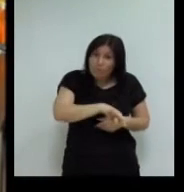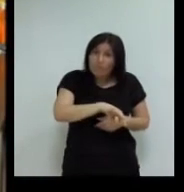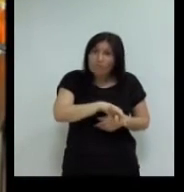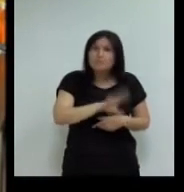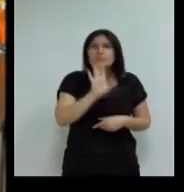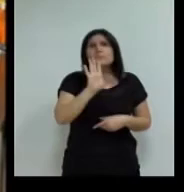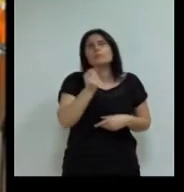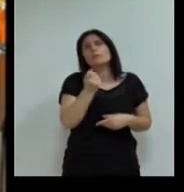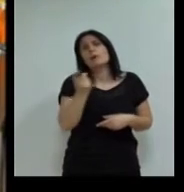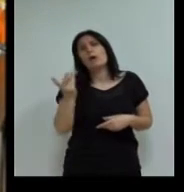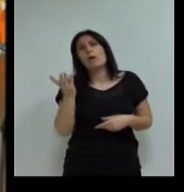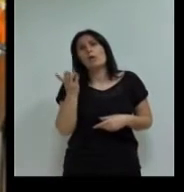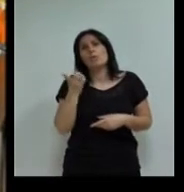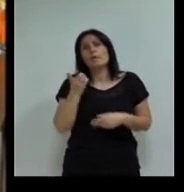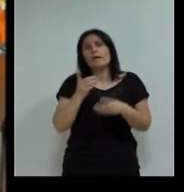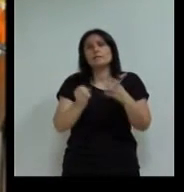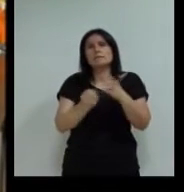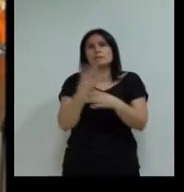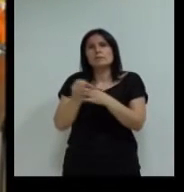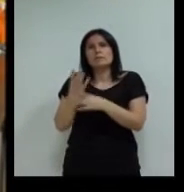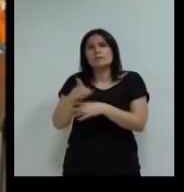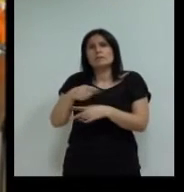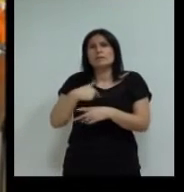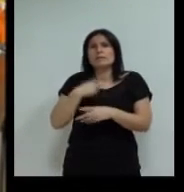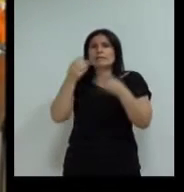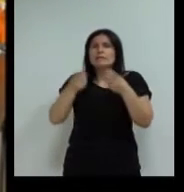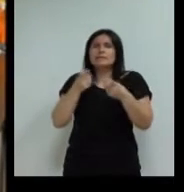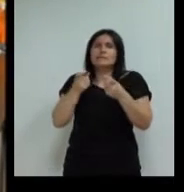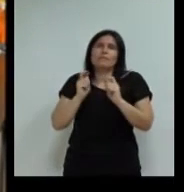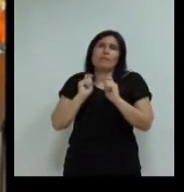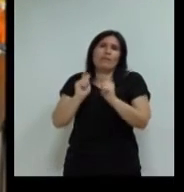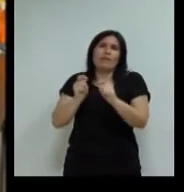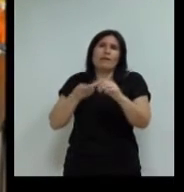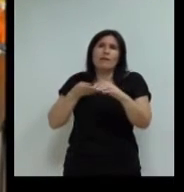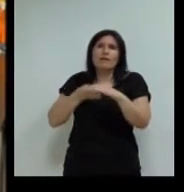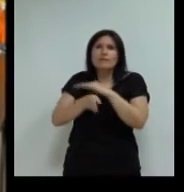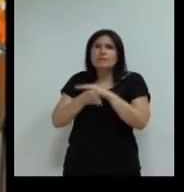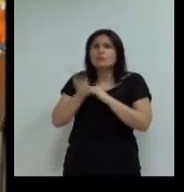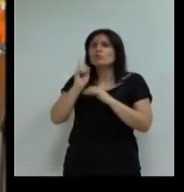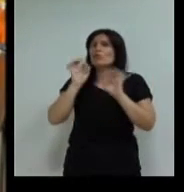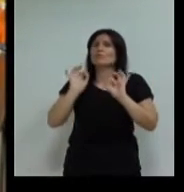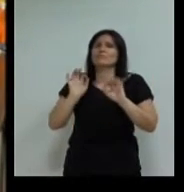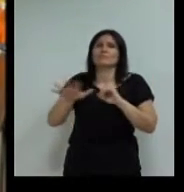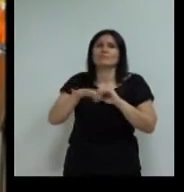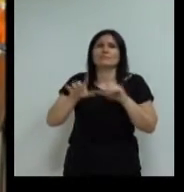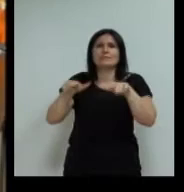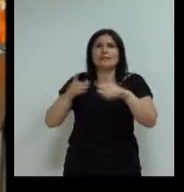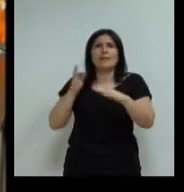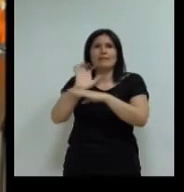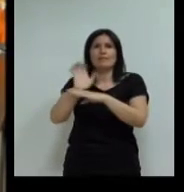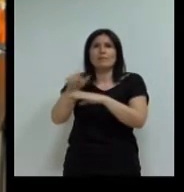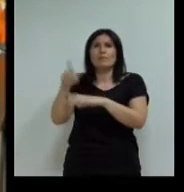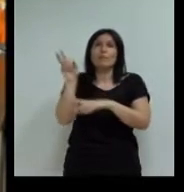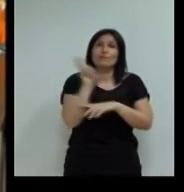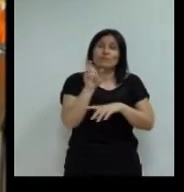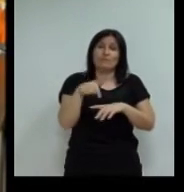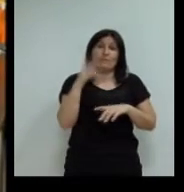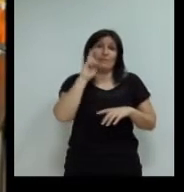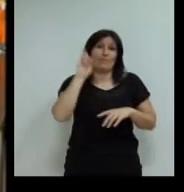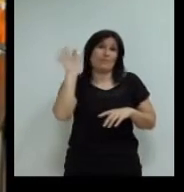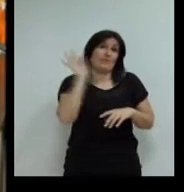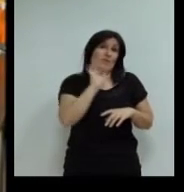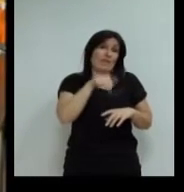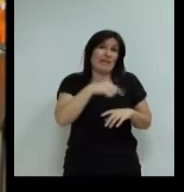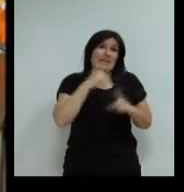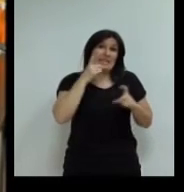algunas en las que estamos produciendo accesibilidad que solamente van a la sala de cine, porque para cuando la película llega aquí el DVD es